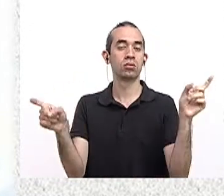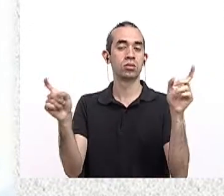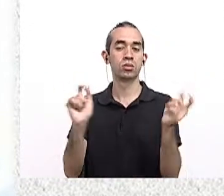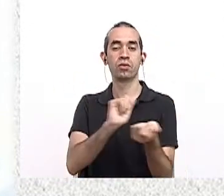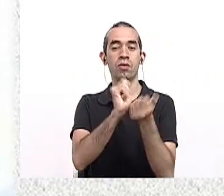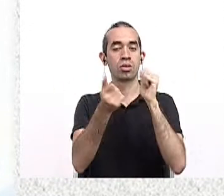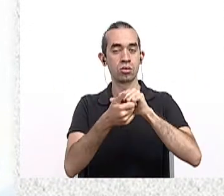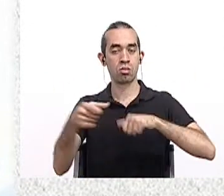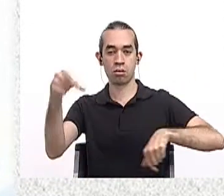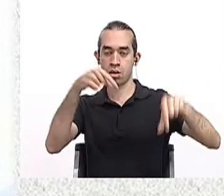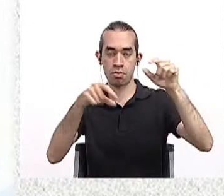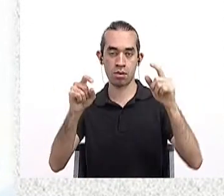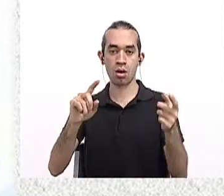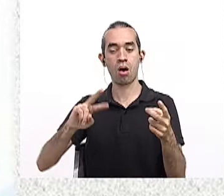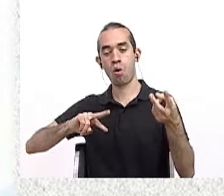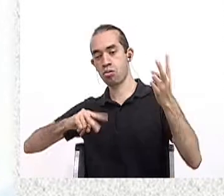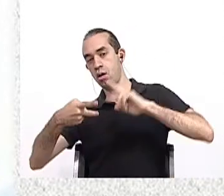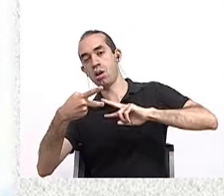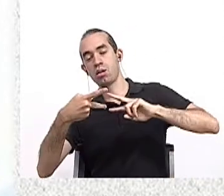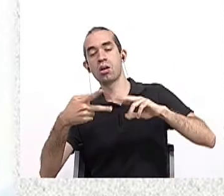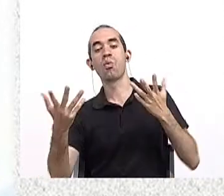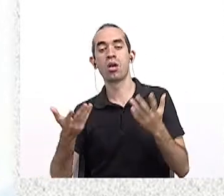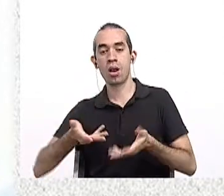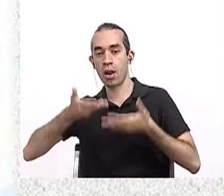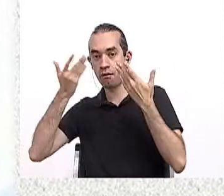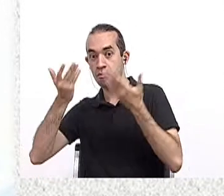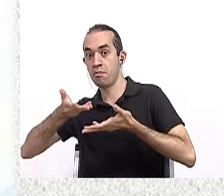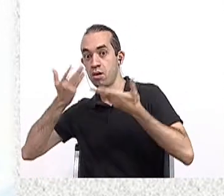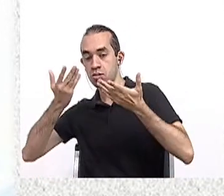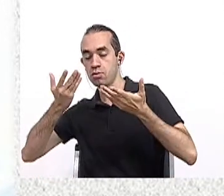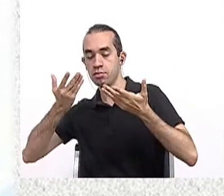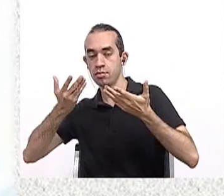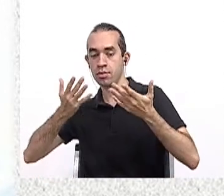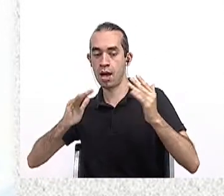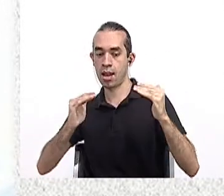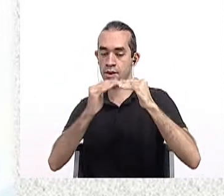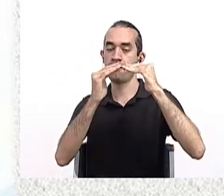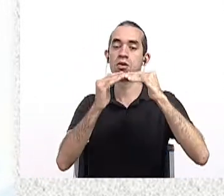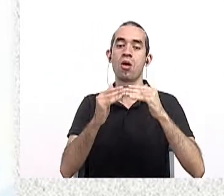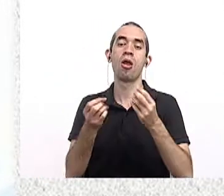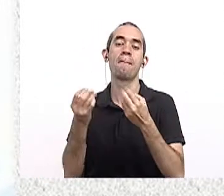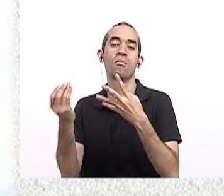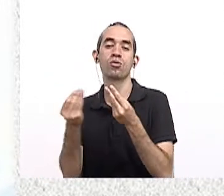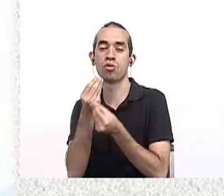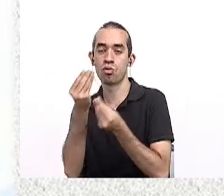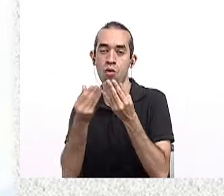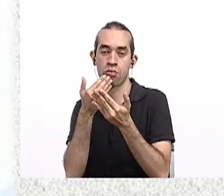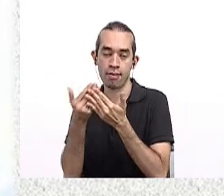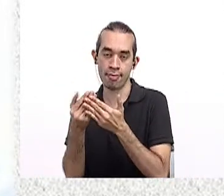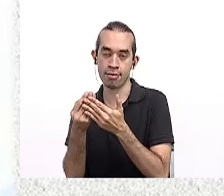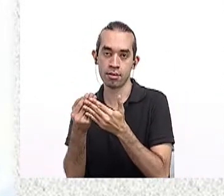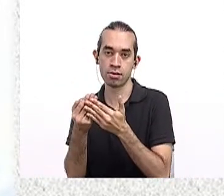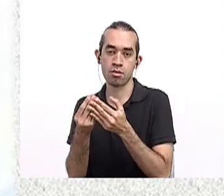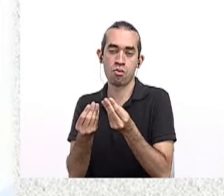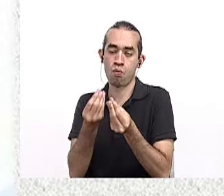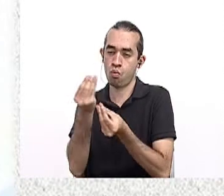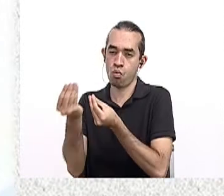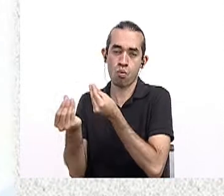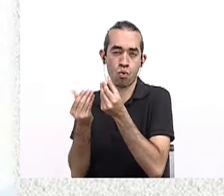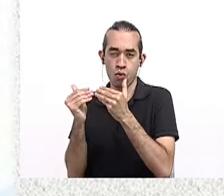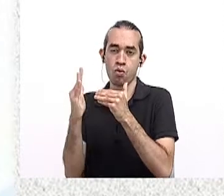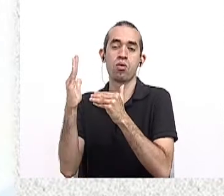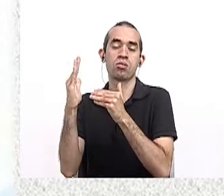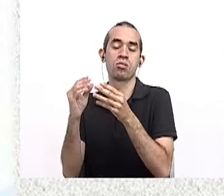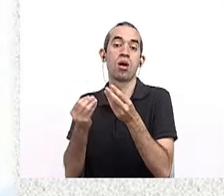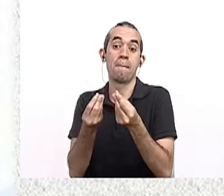equilibrio con una reacción contraria que la reacción de la respiración que sucede cuando existen muchos nutrientes existen muchos nutrientes entonces habrá